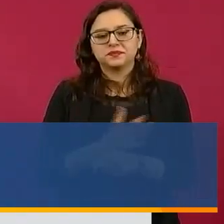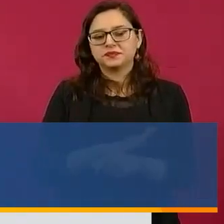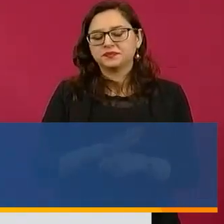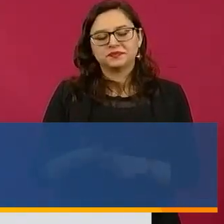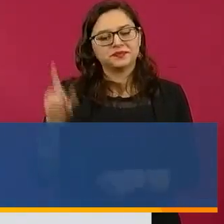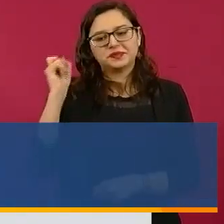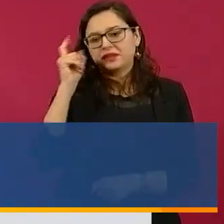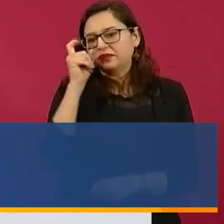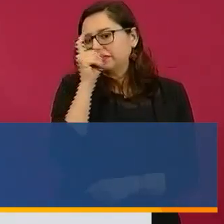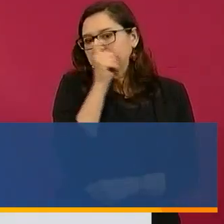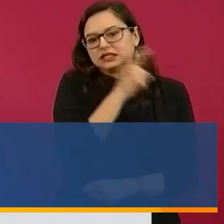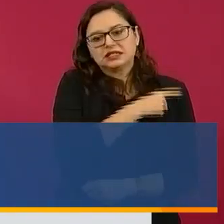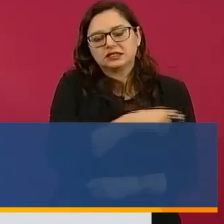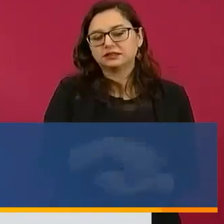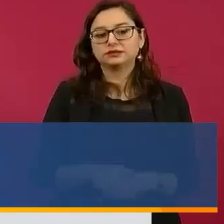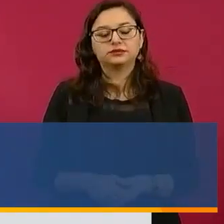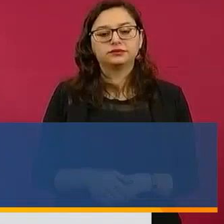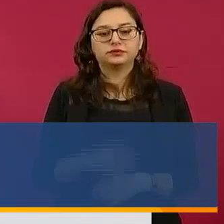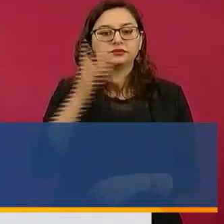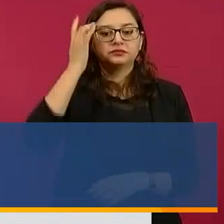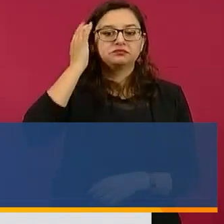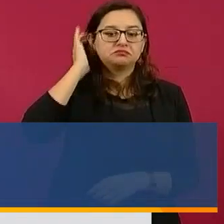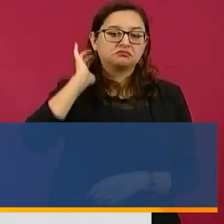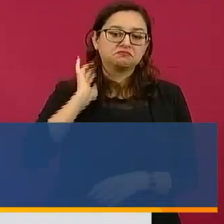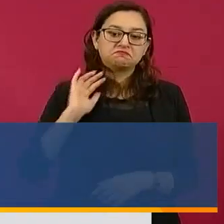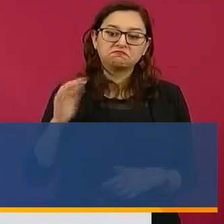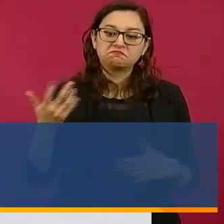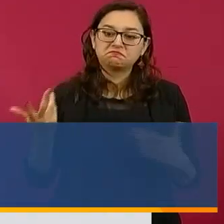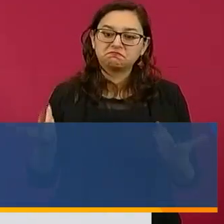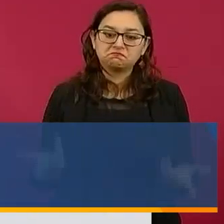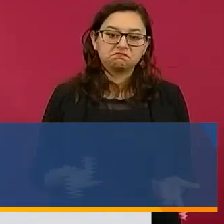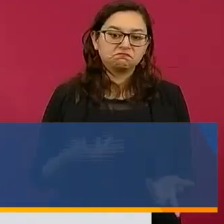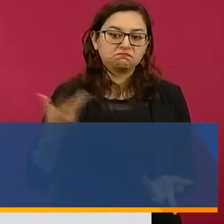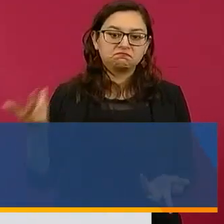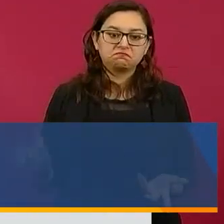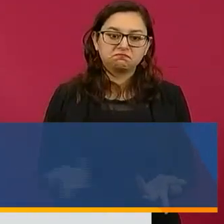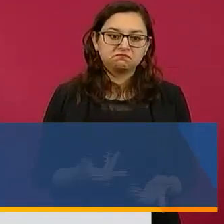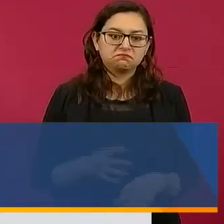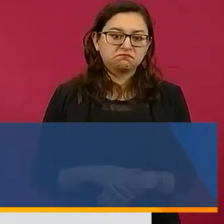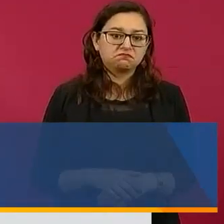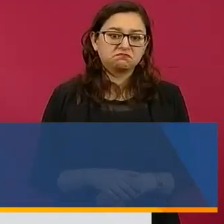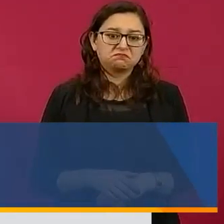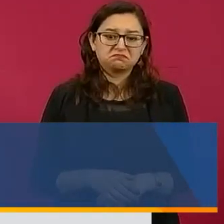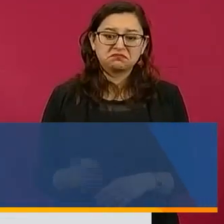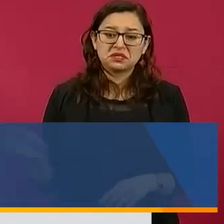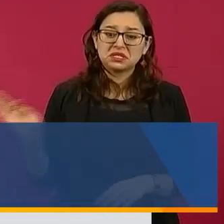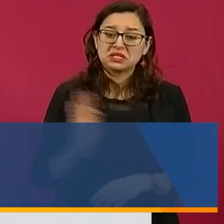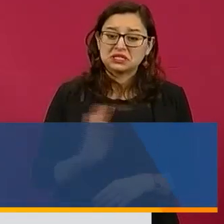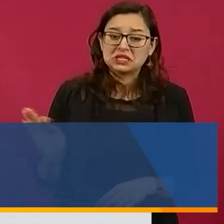muy difícil. Solo pues para la polémica o